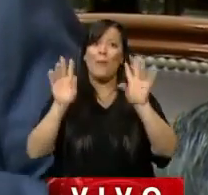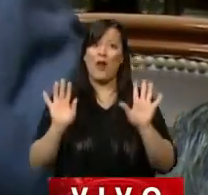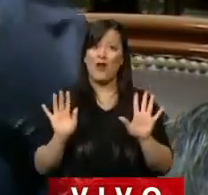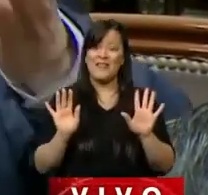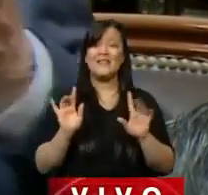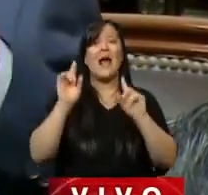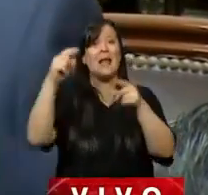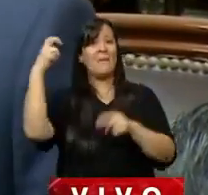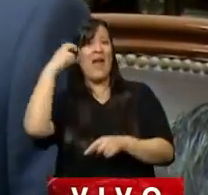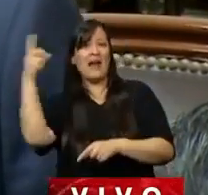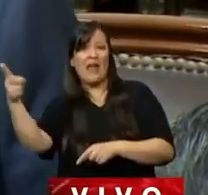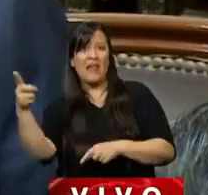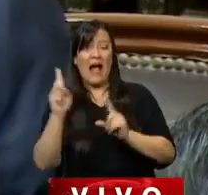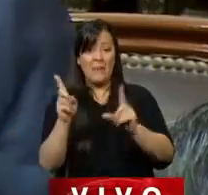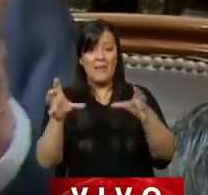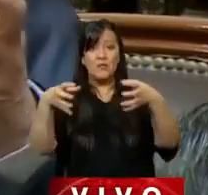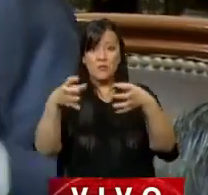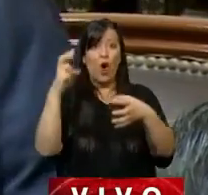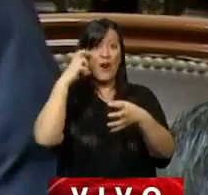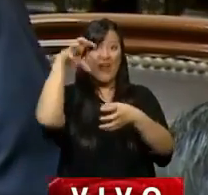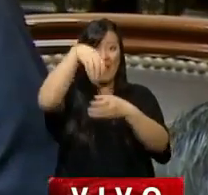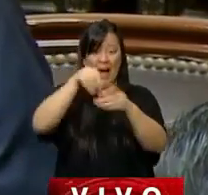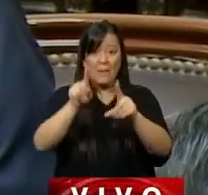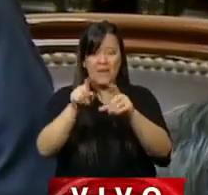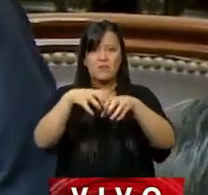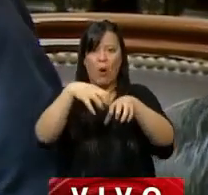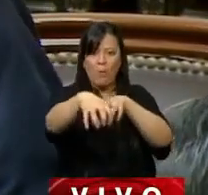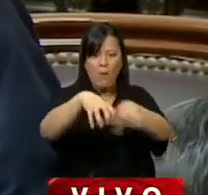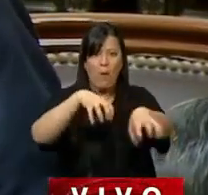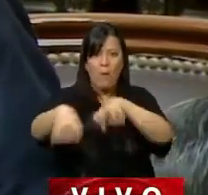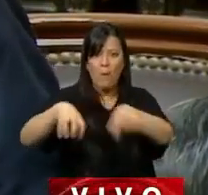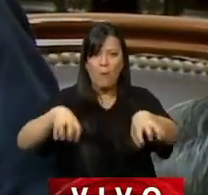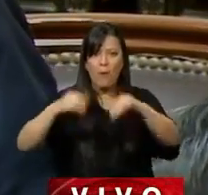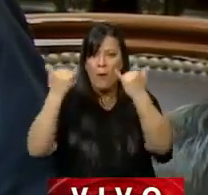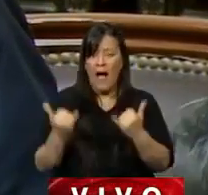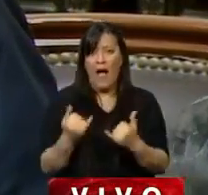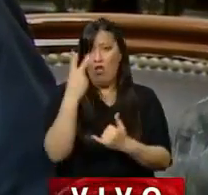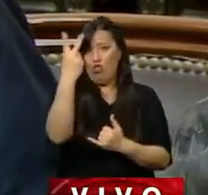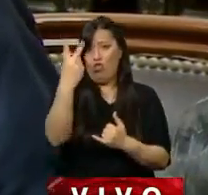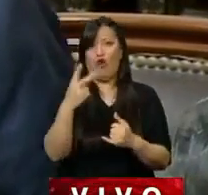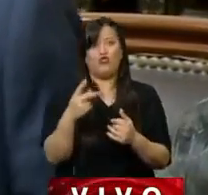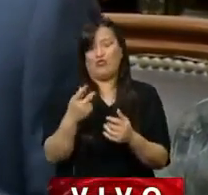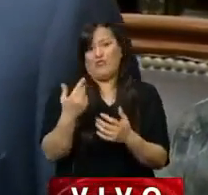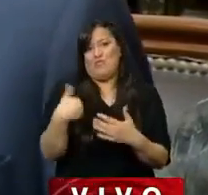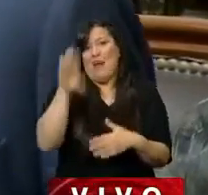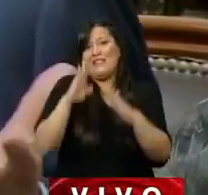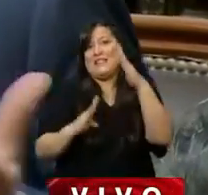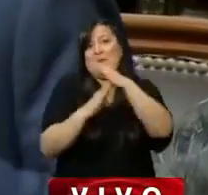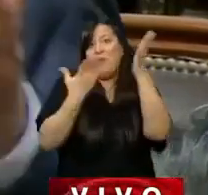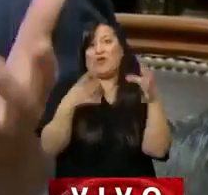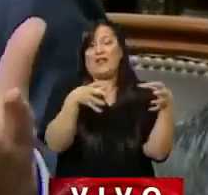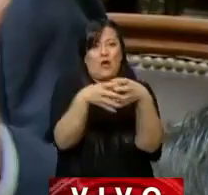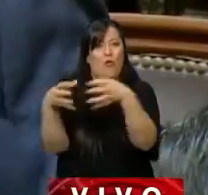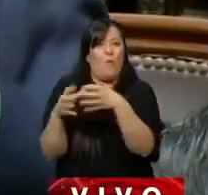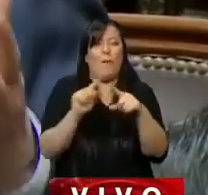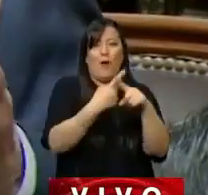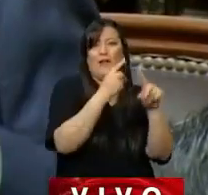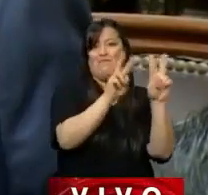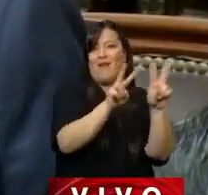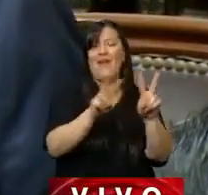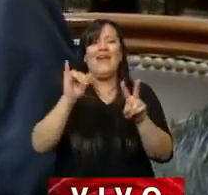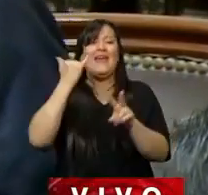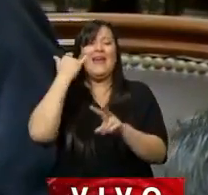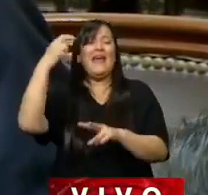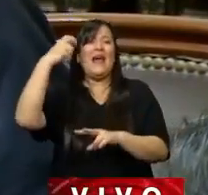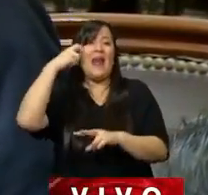hay radicales de un lado y del otro, fíjense qué cosa, estoy hablando de los dos principales partidos del país. Y hoy habemos expresiones de tipo